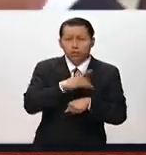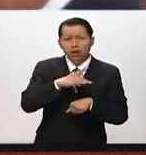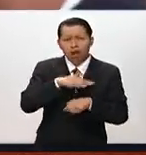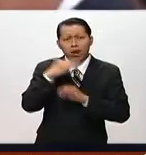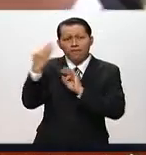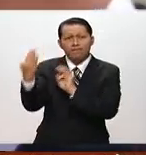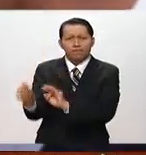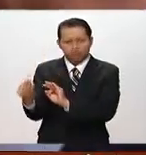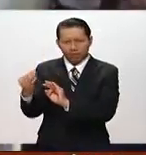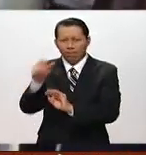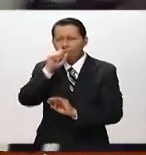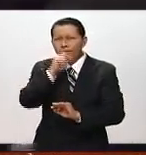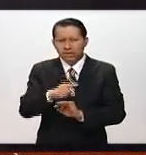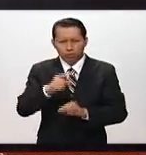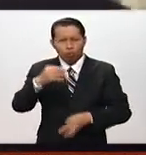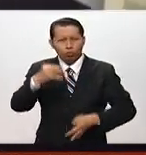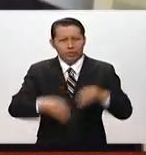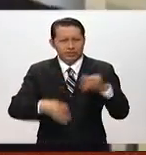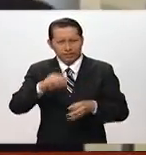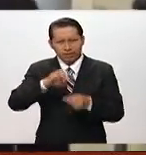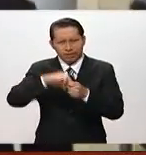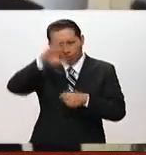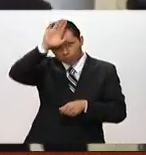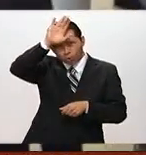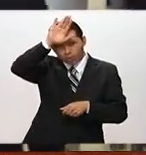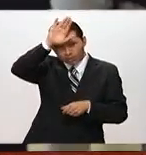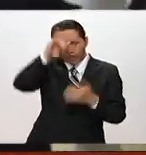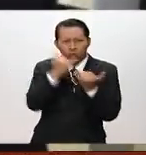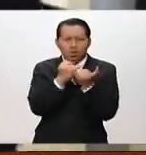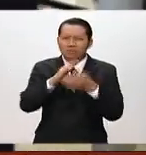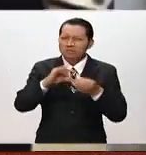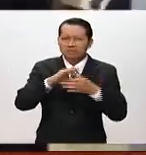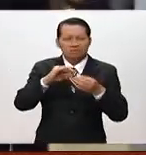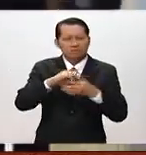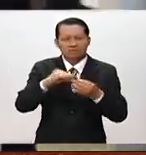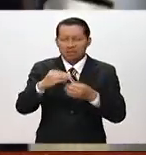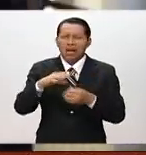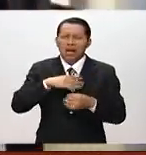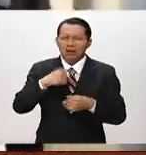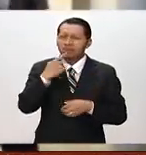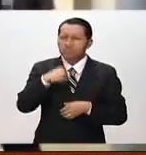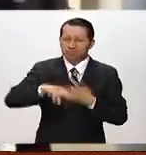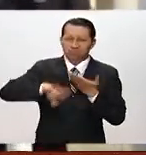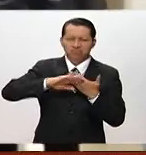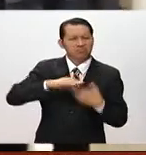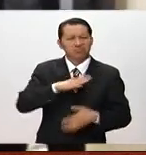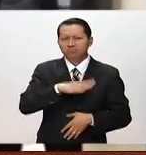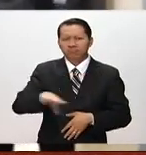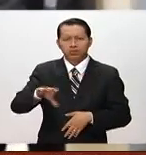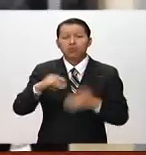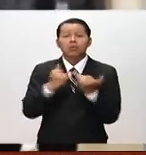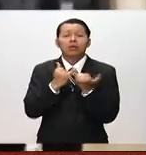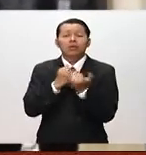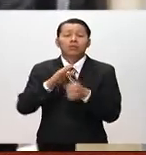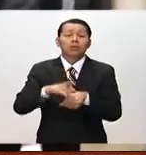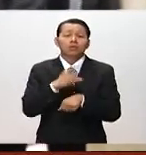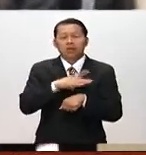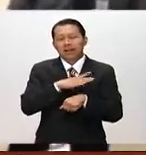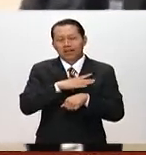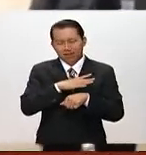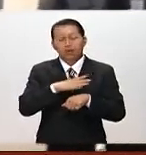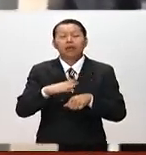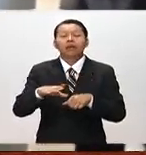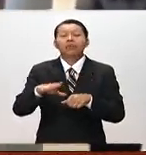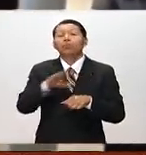comparecer en el Palacio de Justicia de Monterrey, donde negó todas las acusaciones. Los cargos por peculado y daño al patrimonio estatal fueron desechados